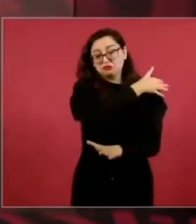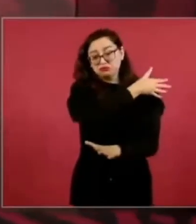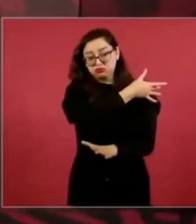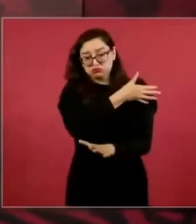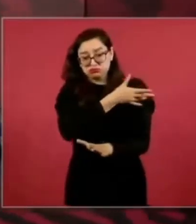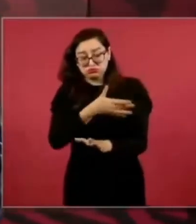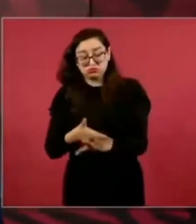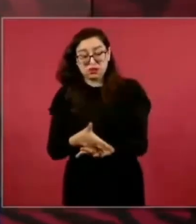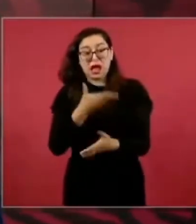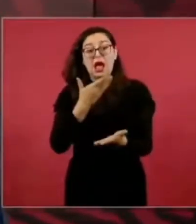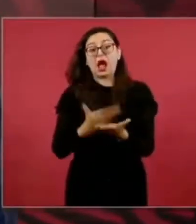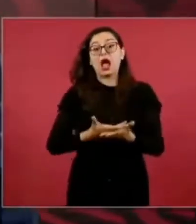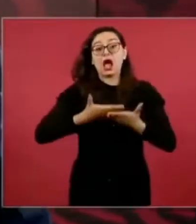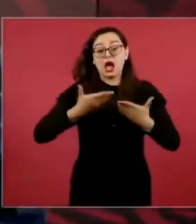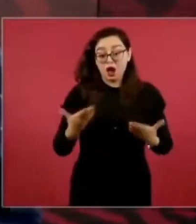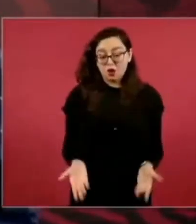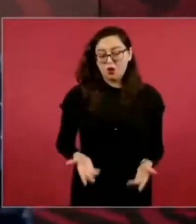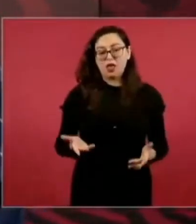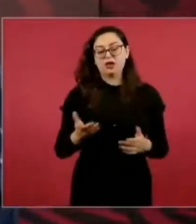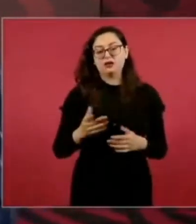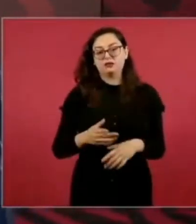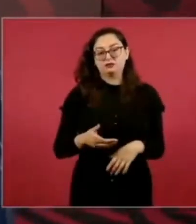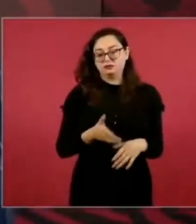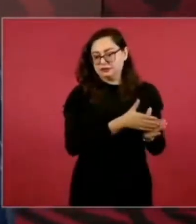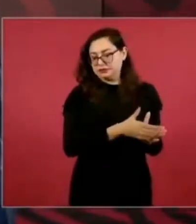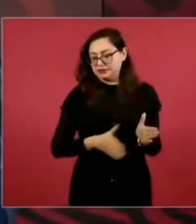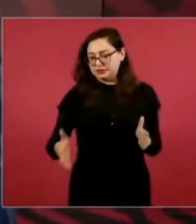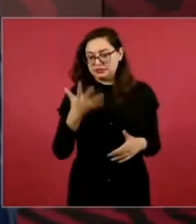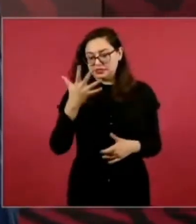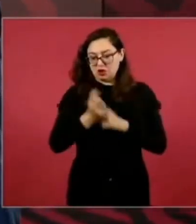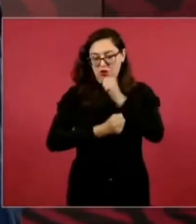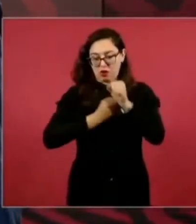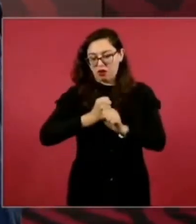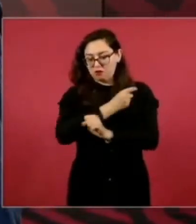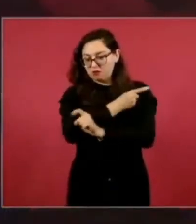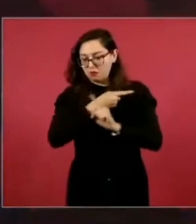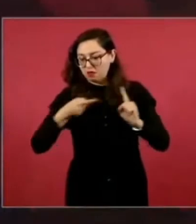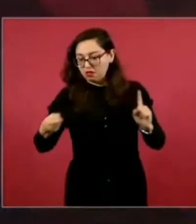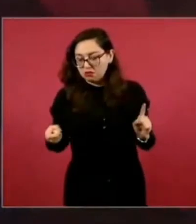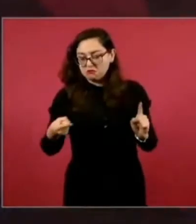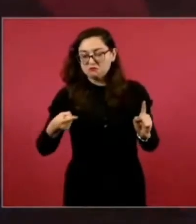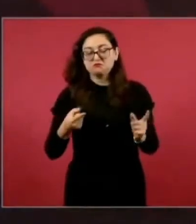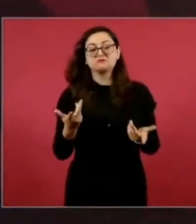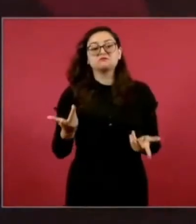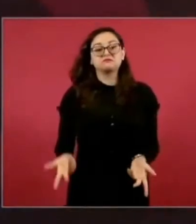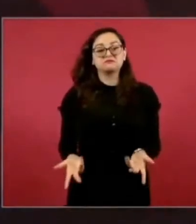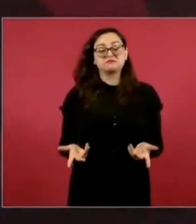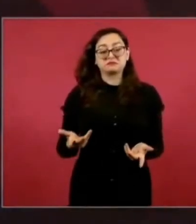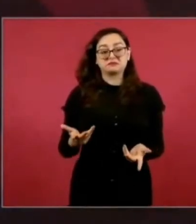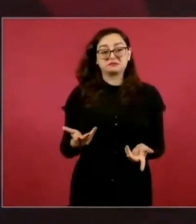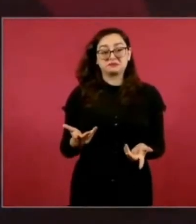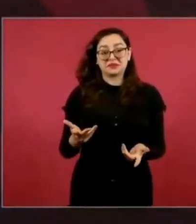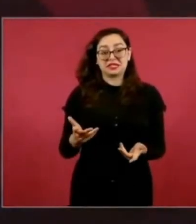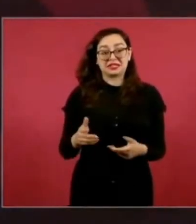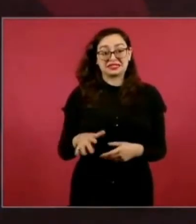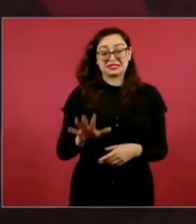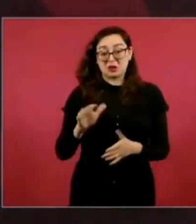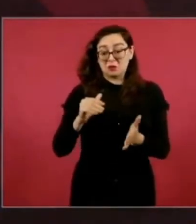pues cerca de 2,000 kilómetros de trenes de pasajeros.